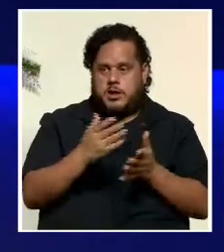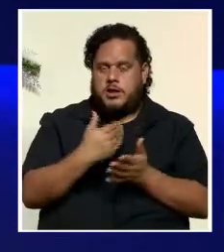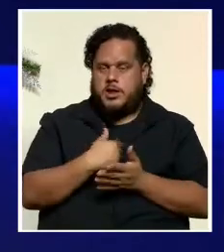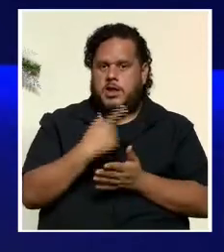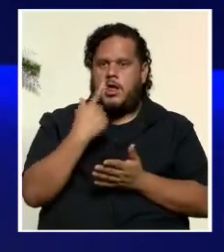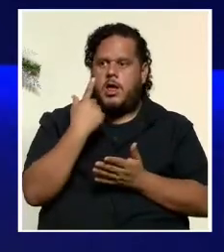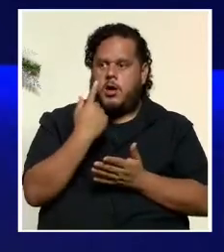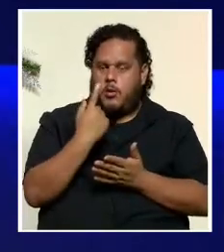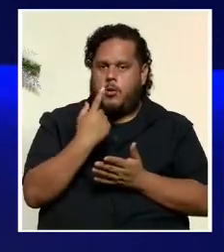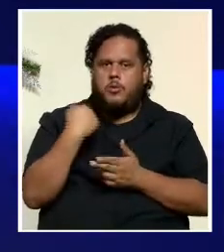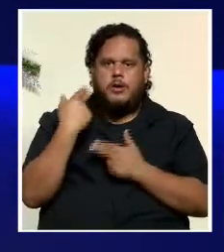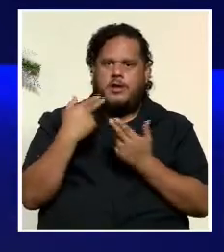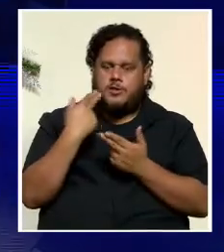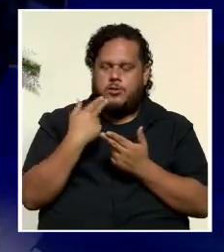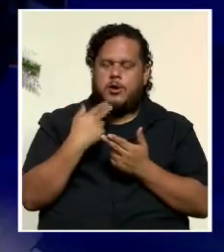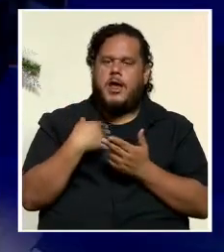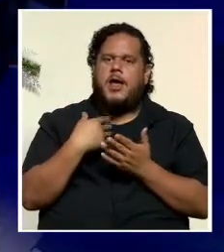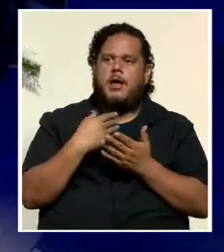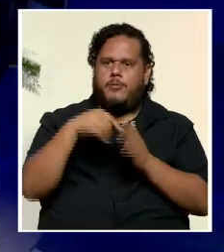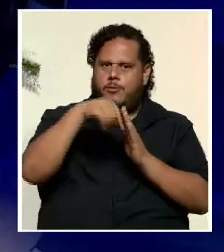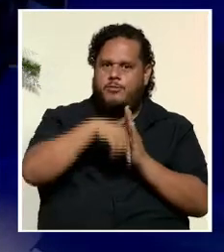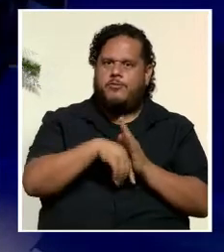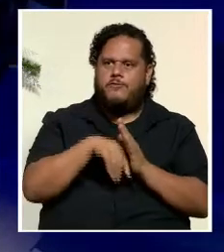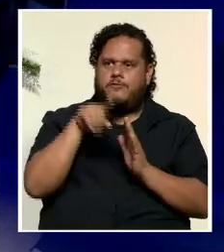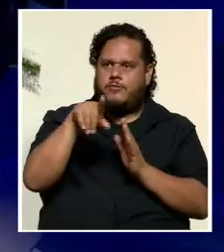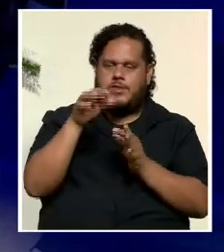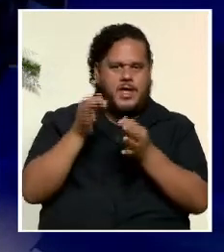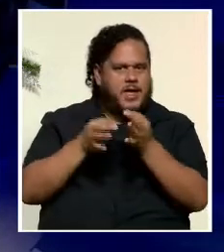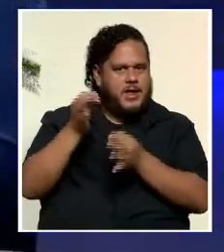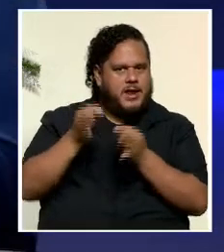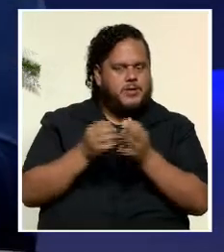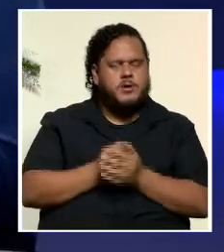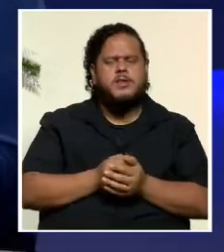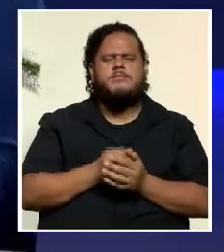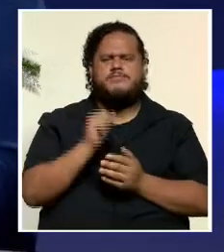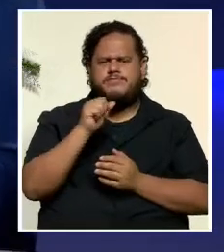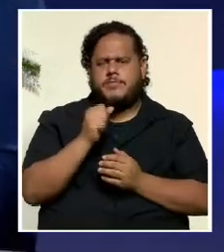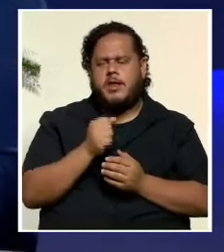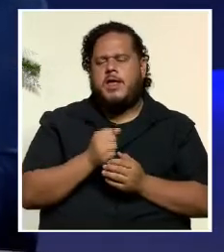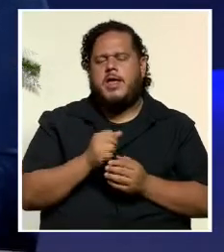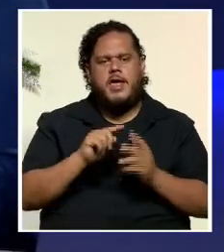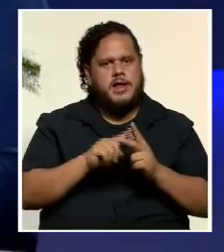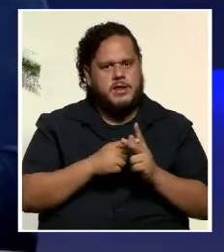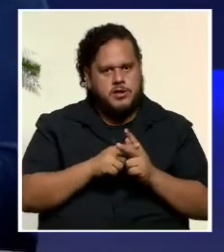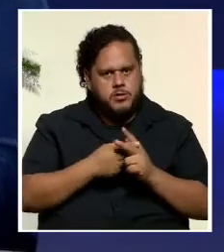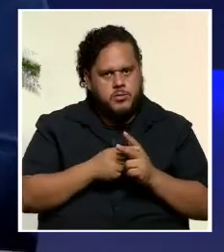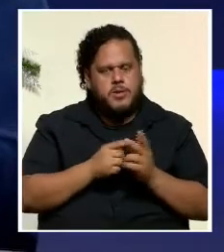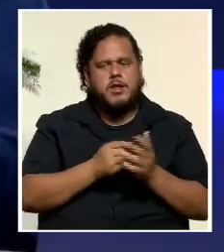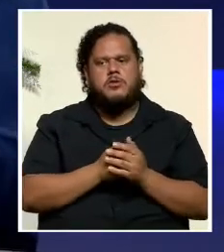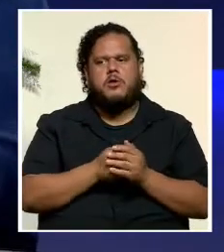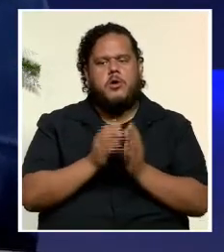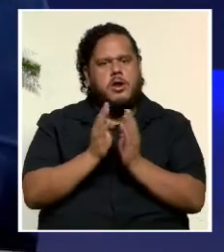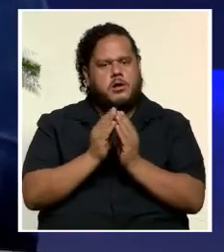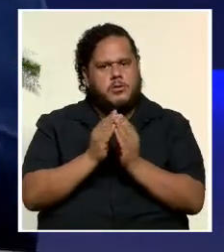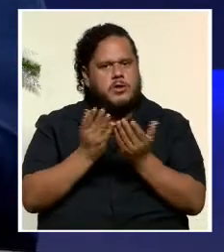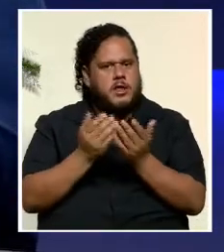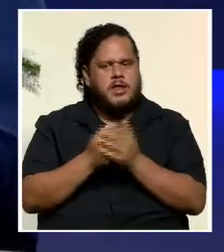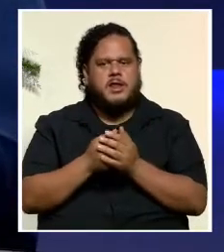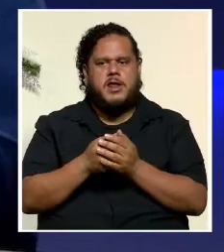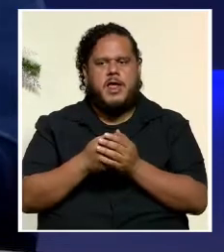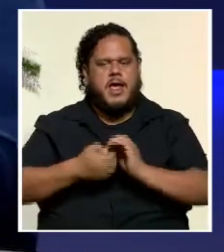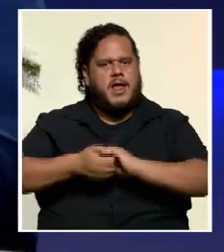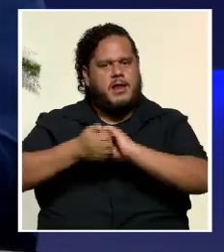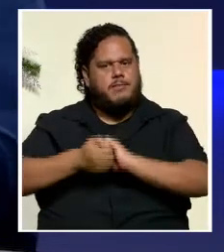muy profunda en la Corte. Sí, tanto que el instrumento, la Convención Americana, lleva el nombre de Pacto de San José,